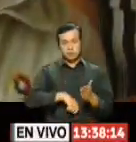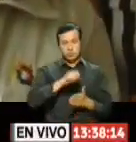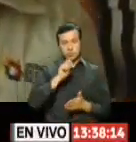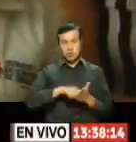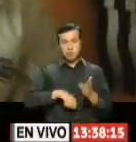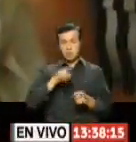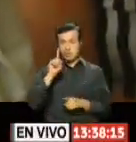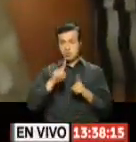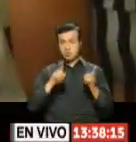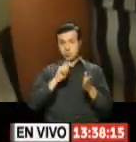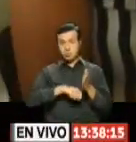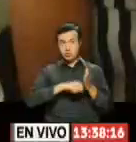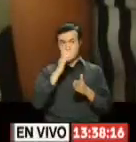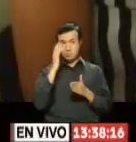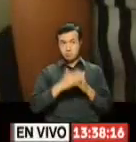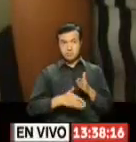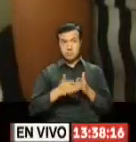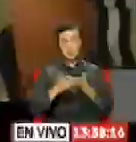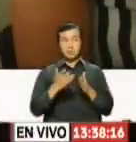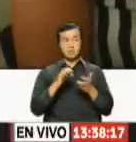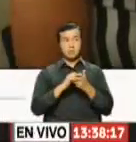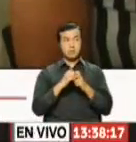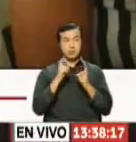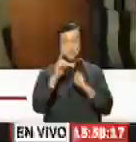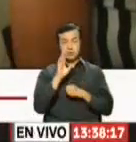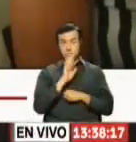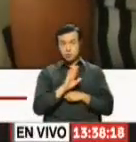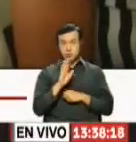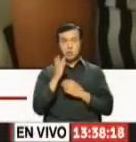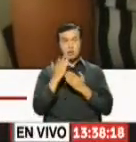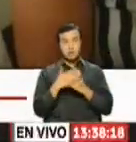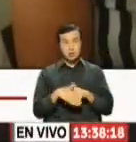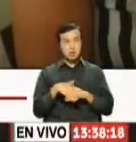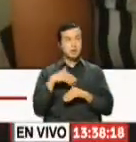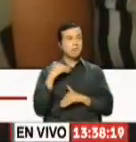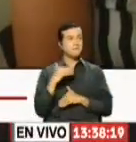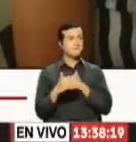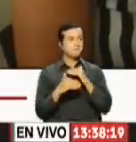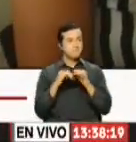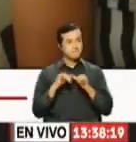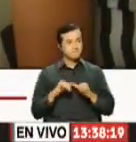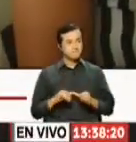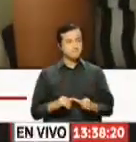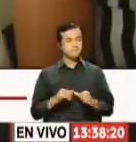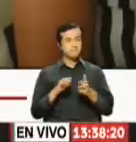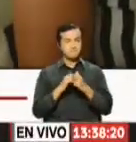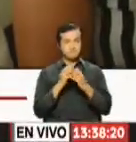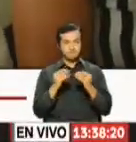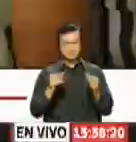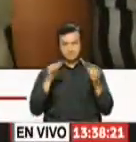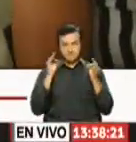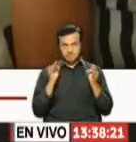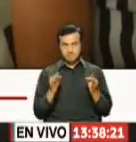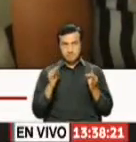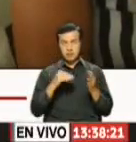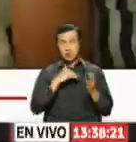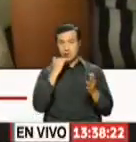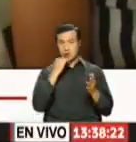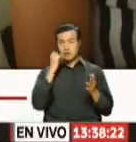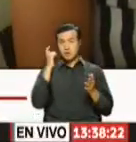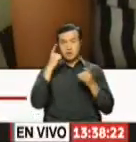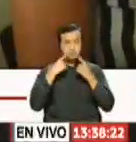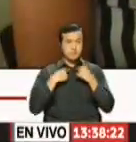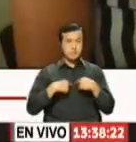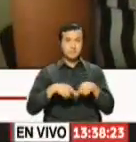pudieron terminar, que tienen algún tipo de problemática, y a irle dando una solución final. Si hay que